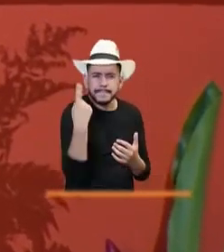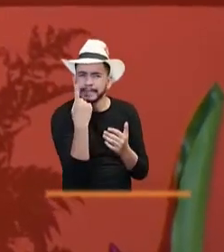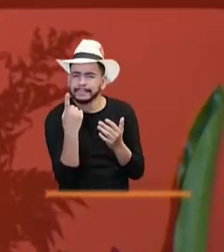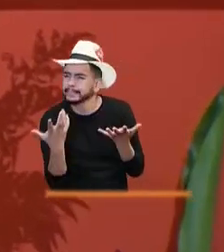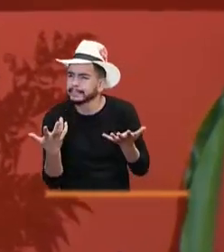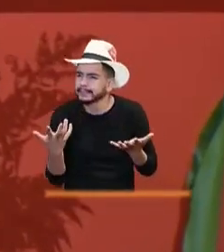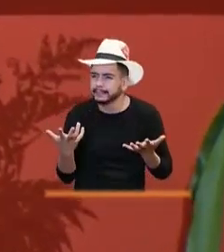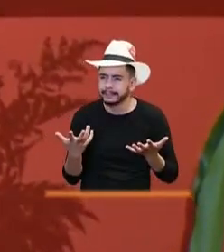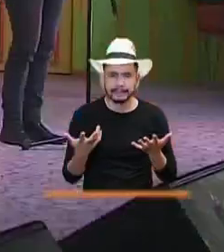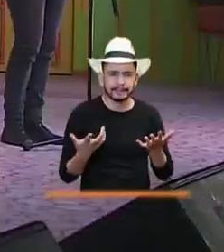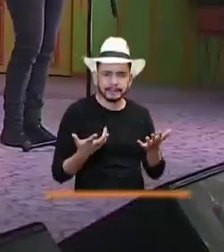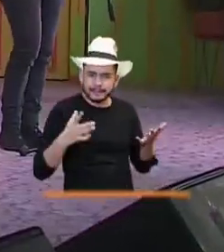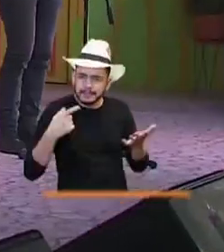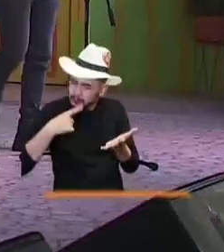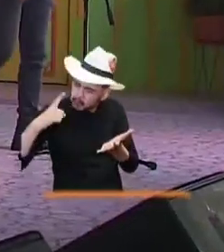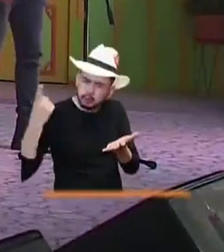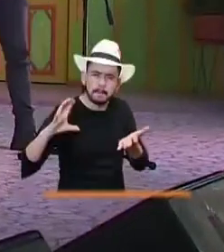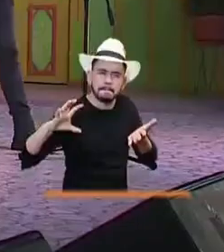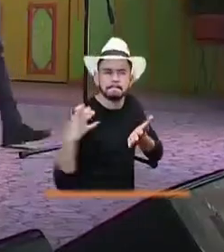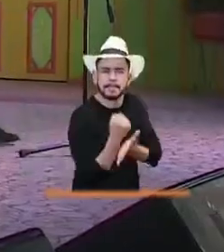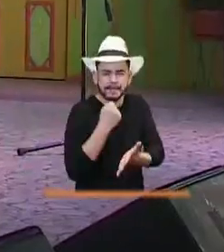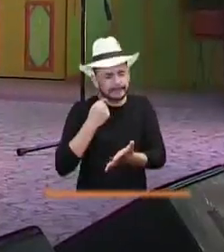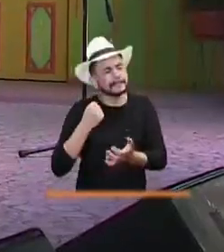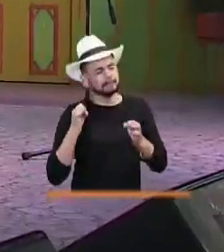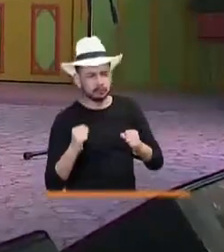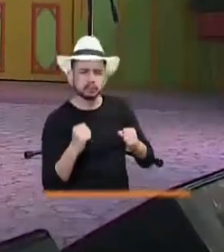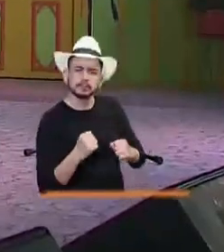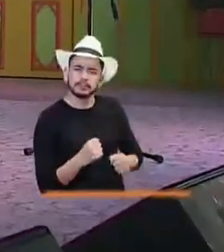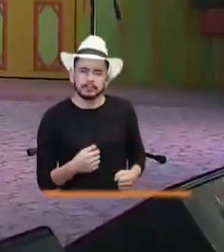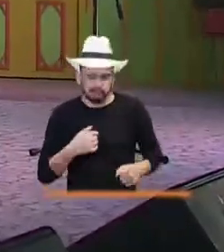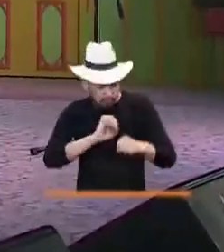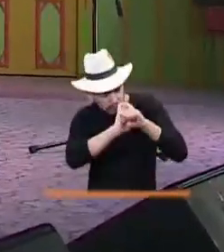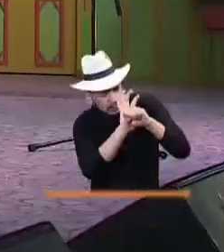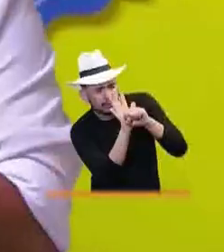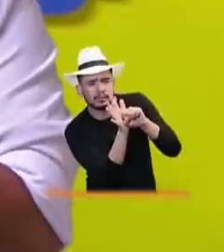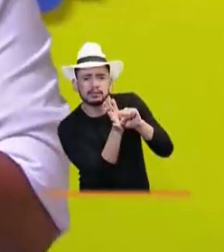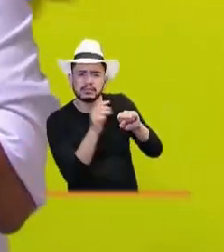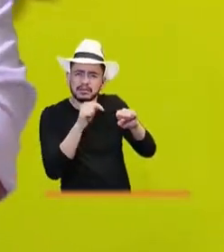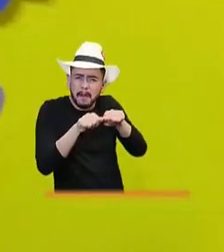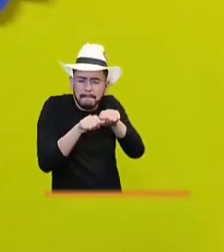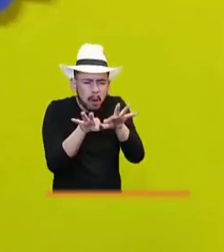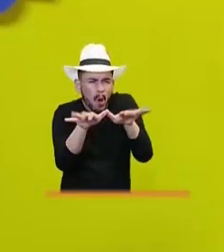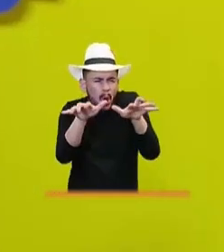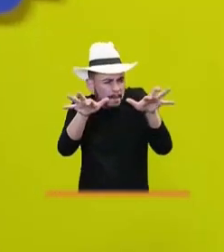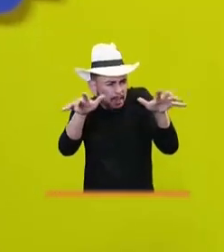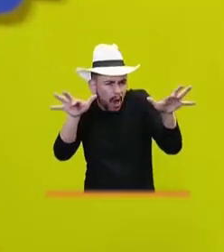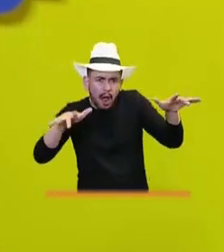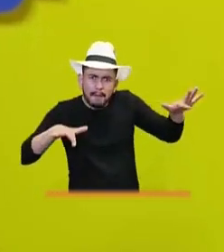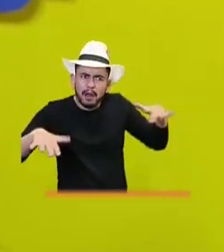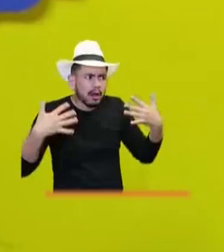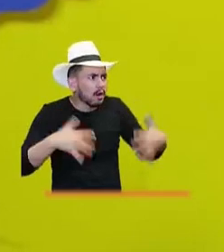el corazón. Nos acaca una pandemia que ha cortado este